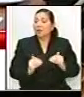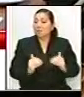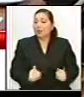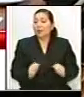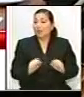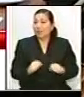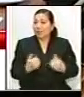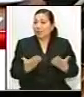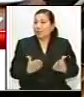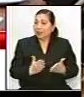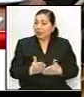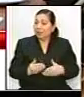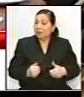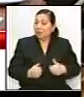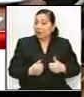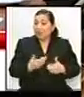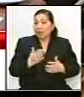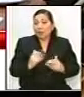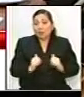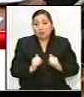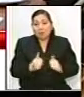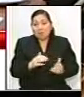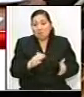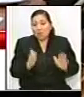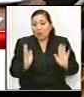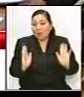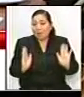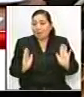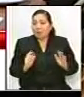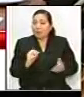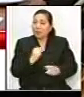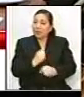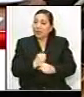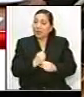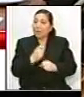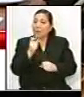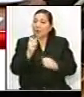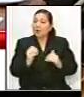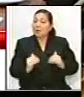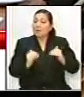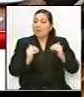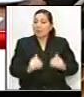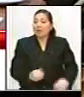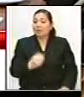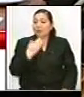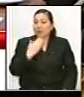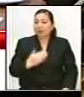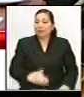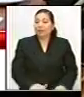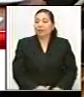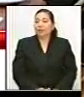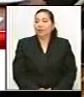es que en esta travesía de mi vida que Dios me está dando, muero, pero morir trabajando con un adulto mayor. Muchas gracias.